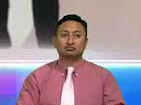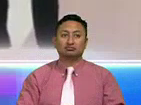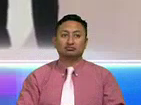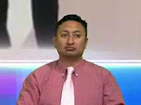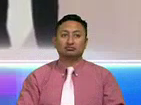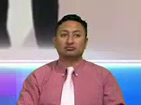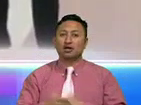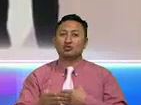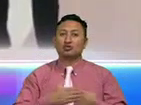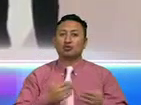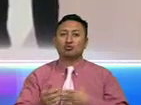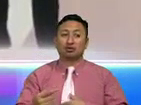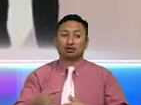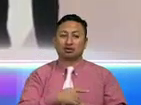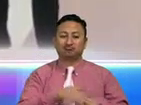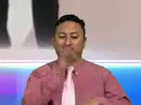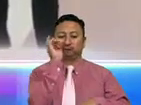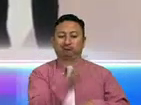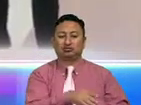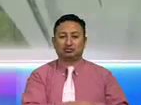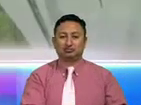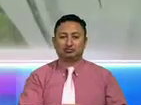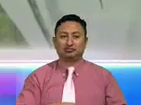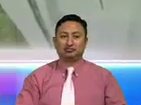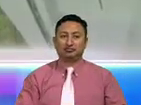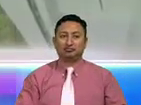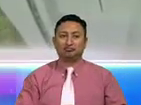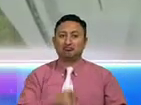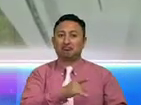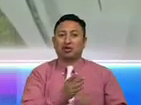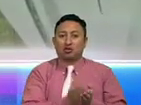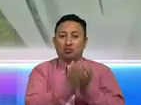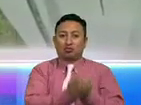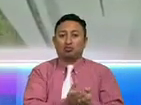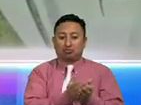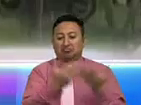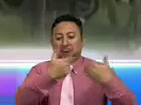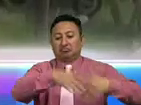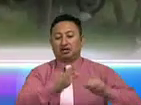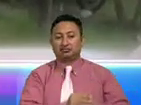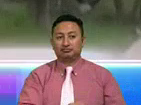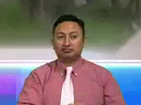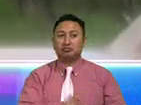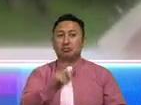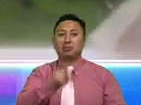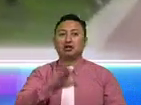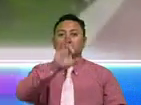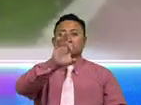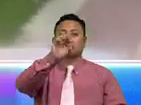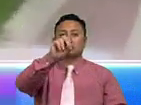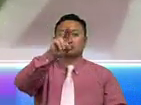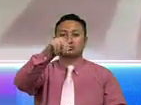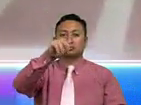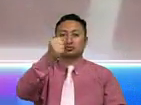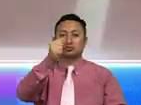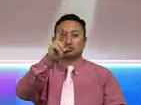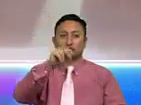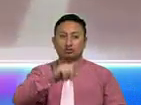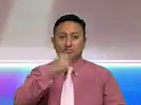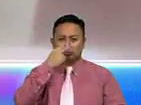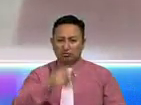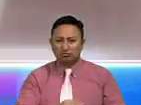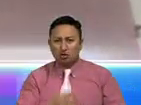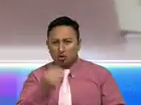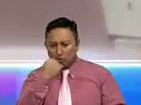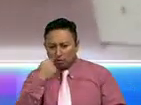les importó el millonario cargamento que llevaban. Dejaron la embarcación varada. Lugareños de Tonsupa vieron que había víveres y combustible. Y